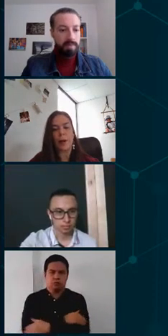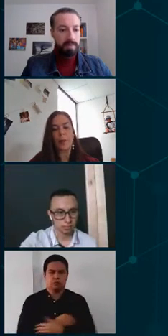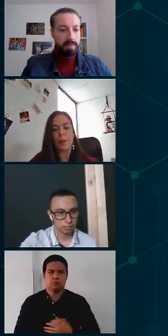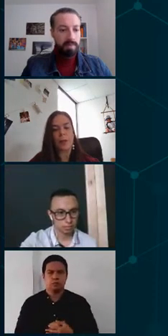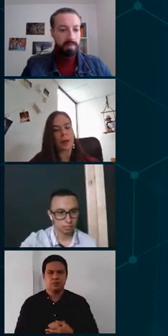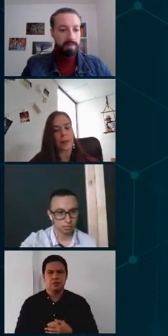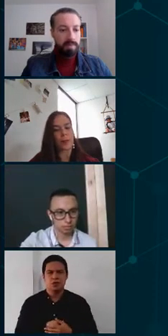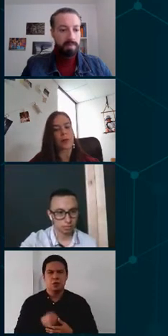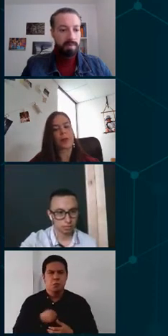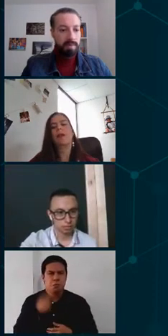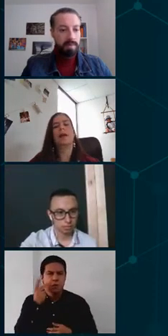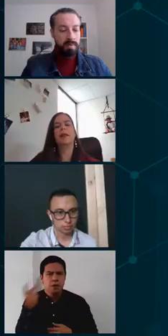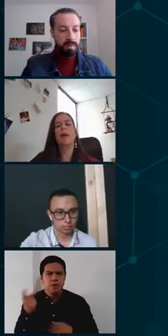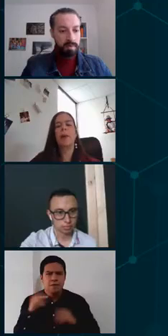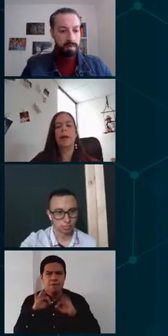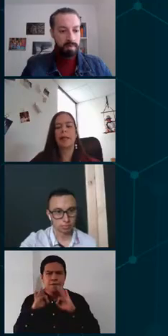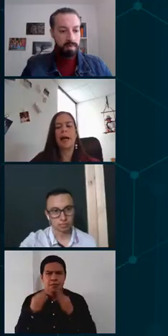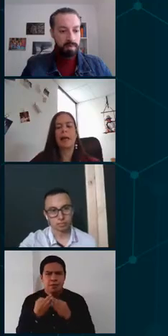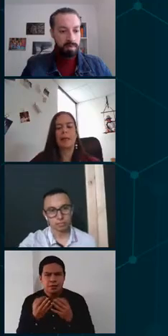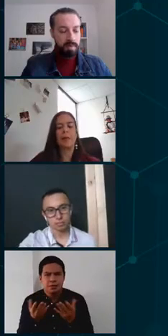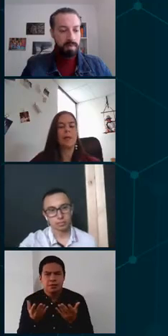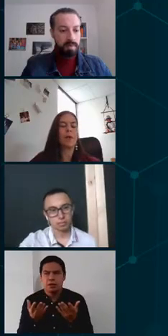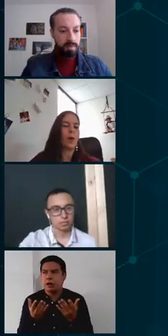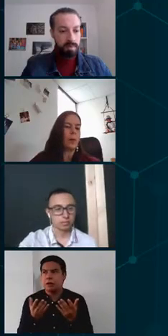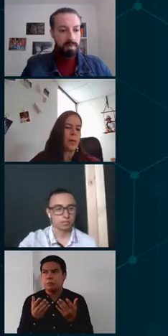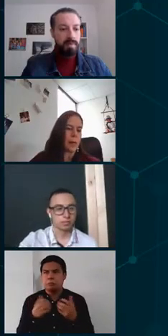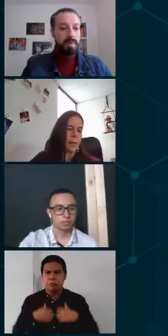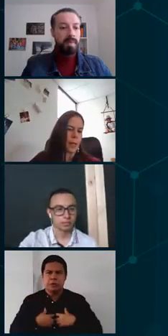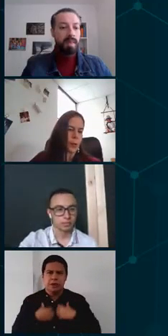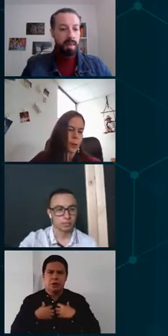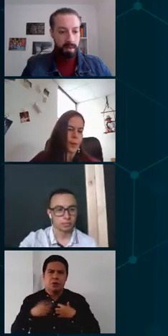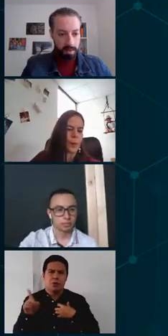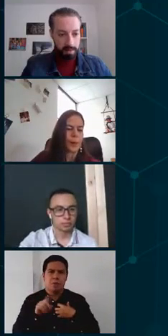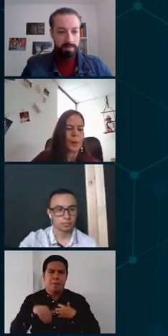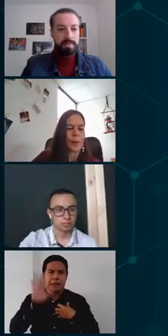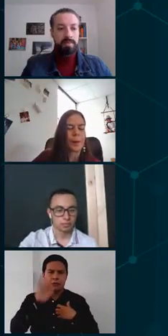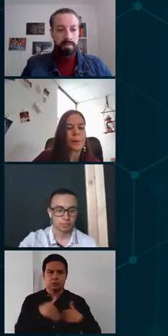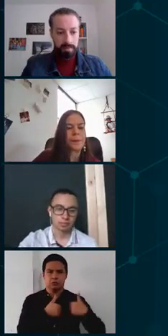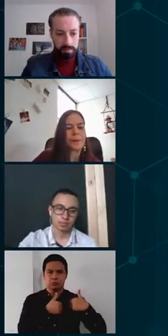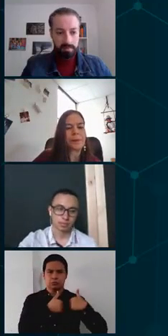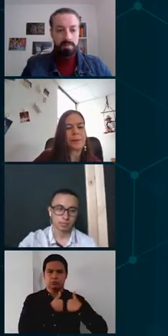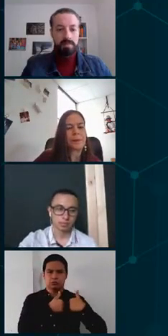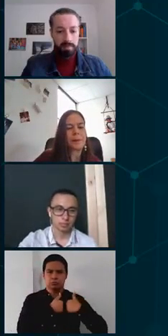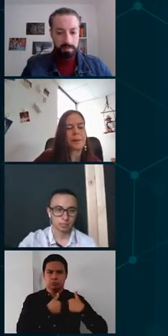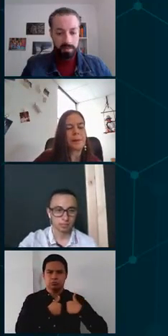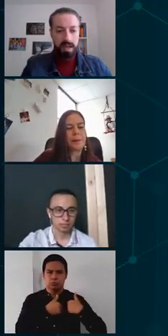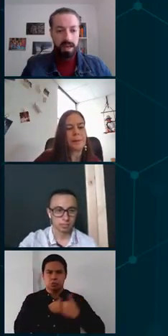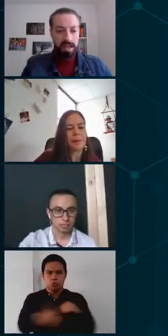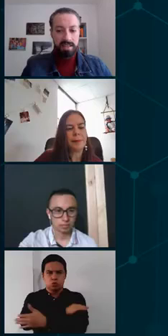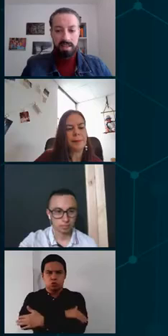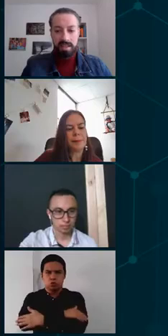sino el compromiso o la responsabilidad de cuidarse a sí mismo con mis amigos.